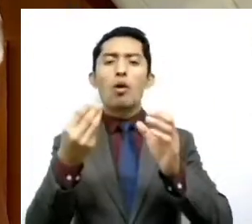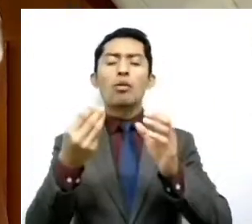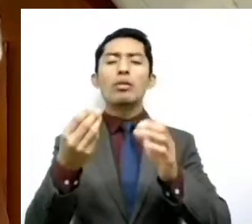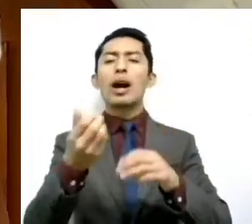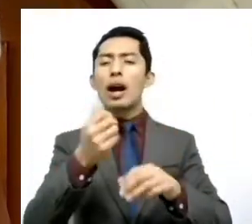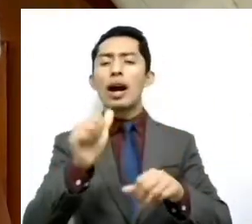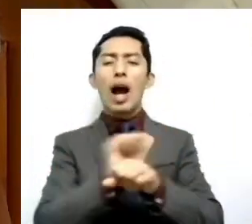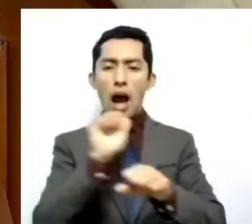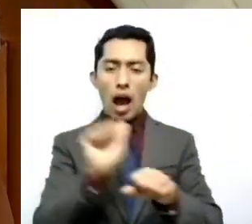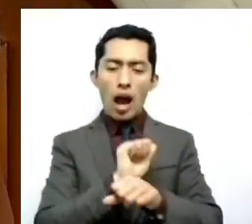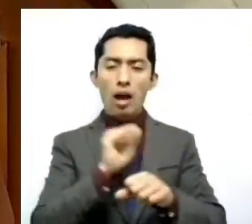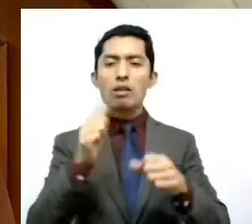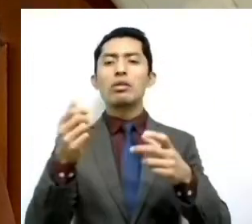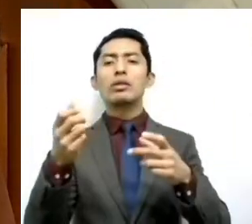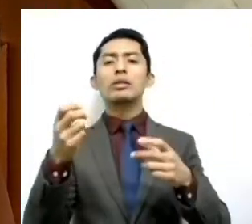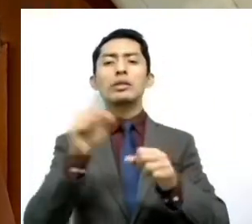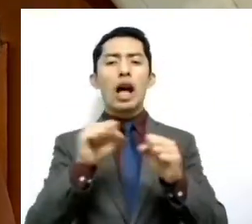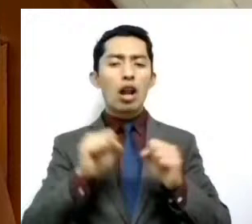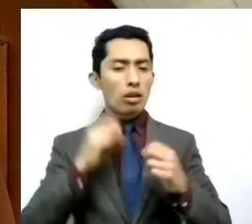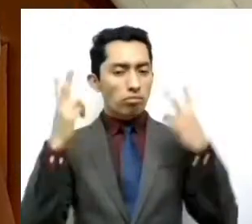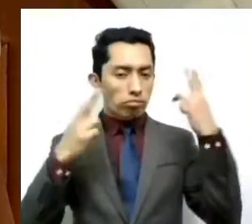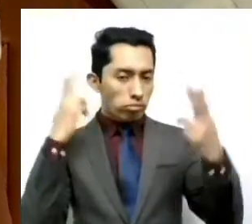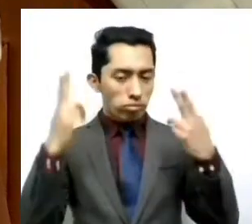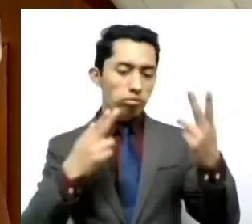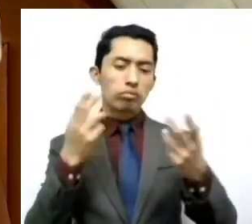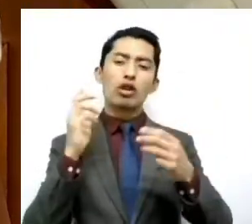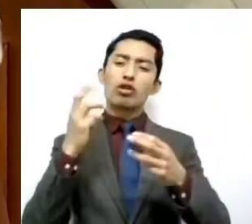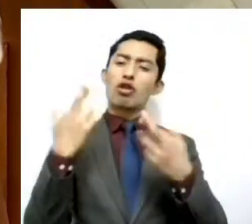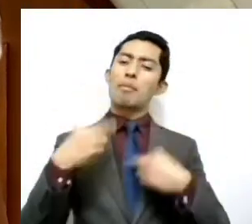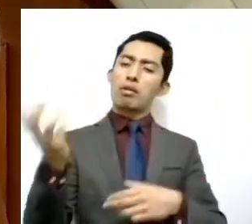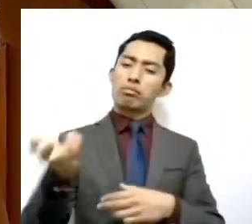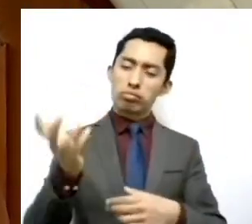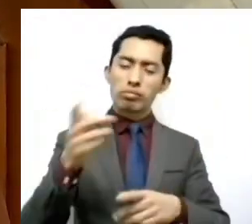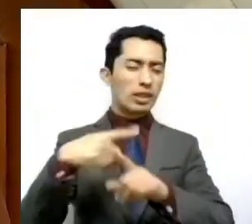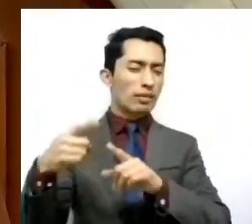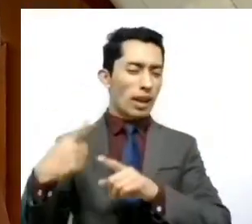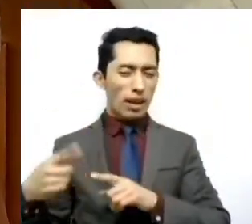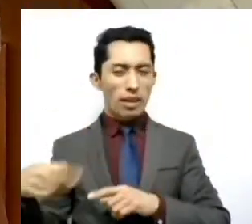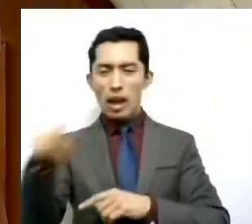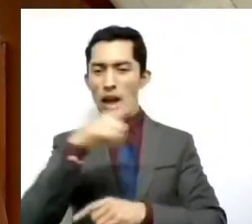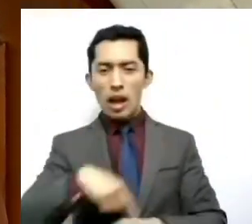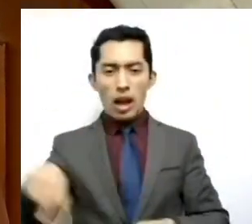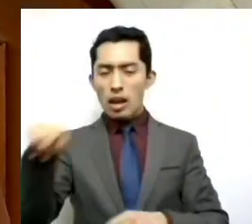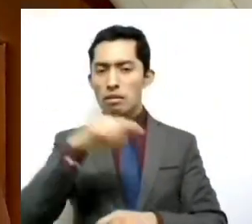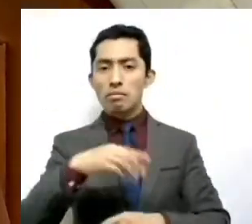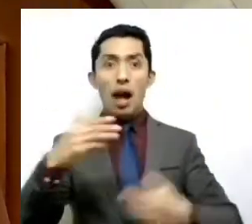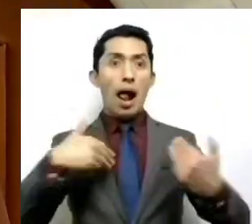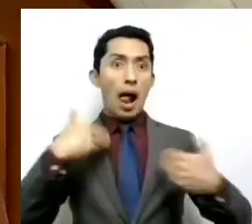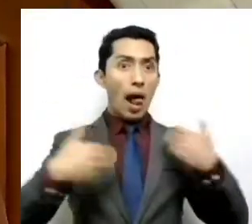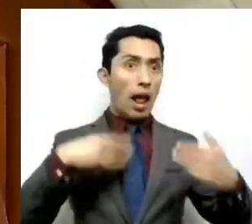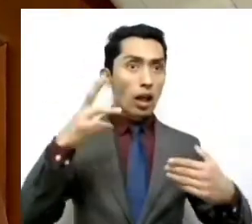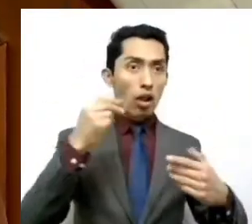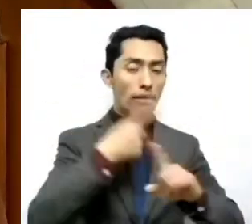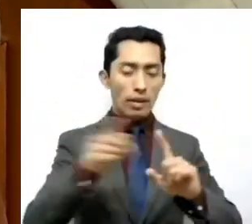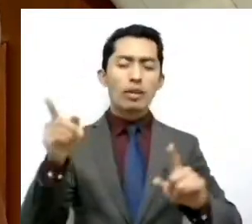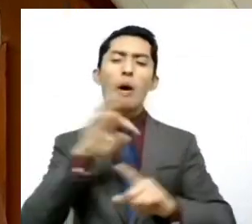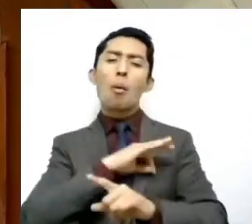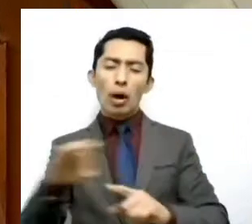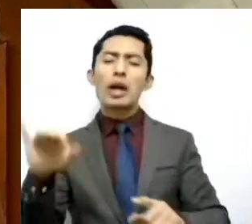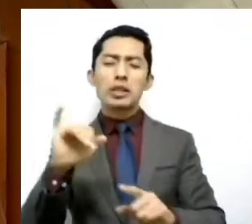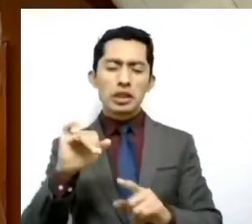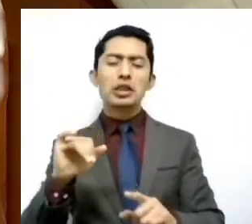los salones de belleza, las lavanderías y los servicios públicos en general que no sean de entretenimiento podrían funcionar con un aforo máximo